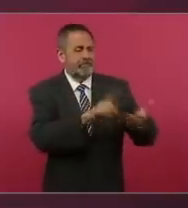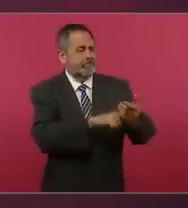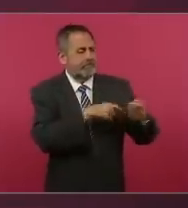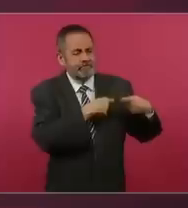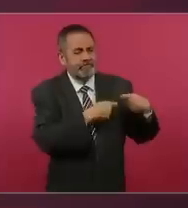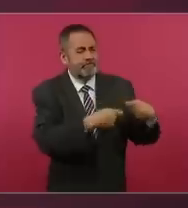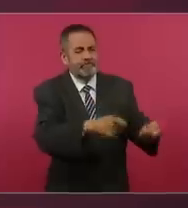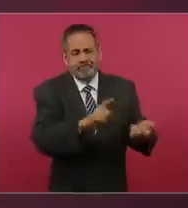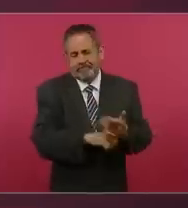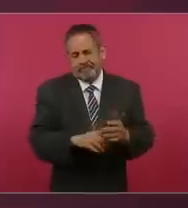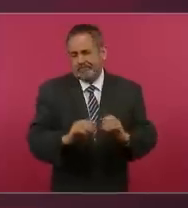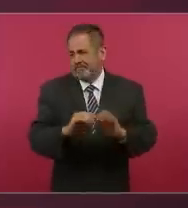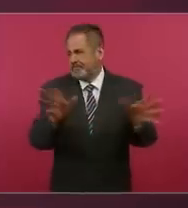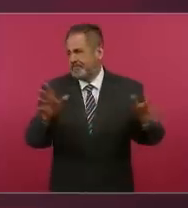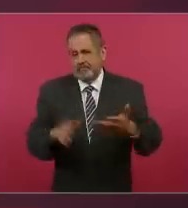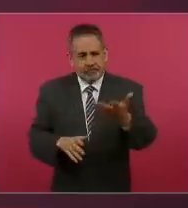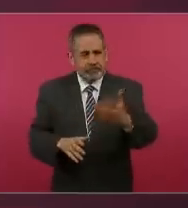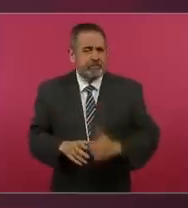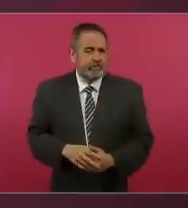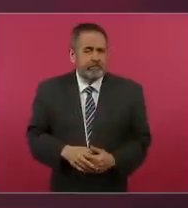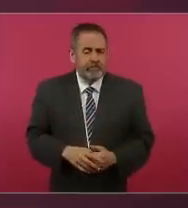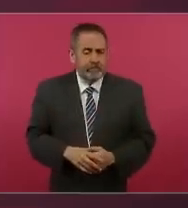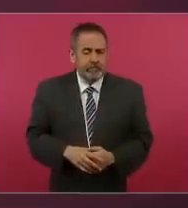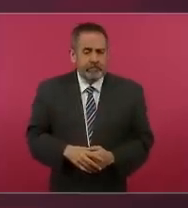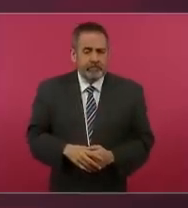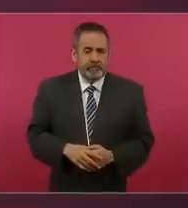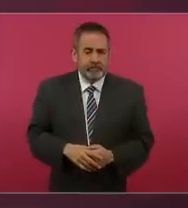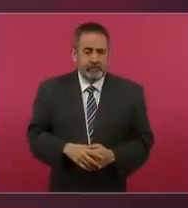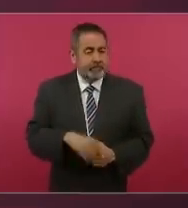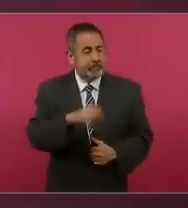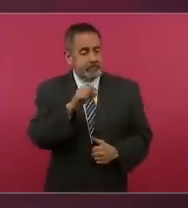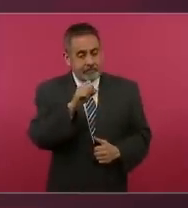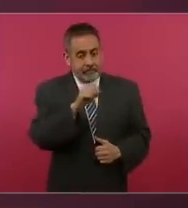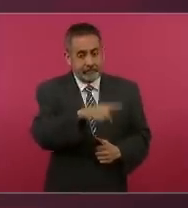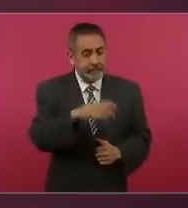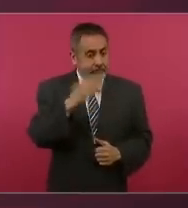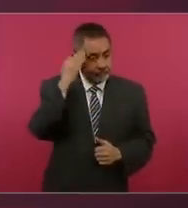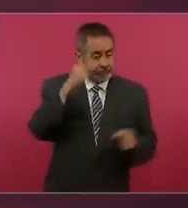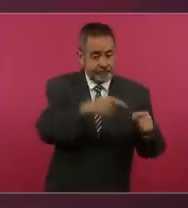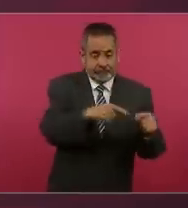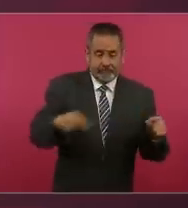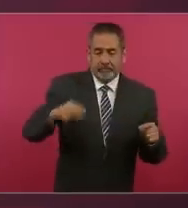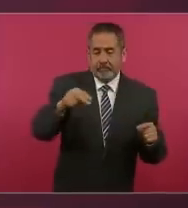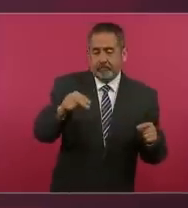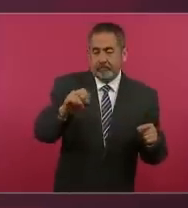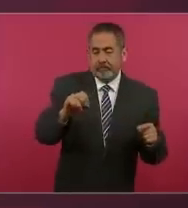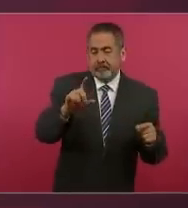baste de decir de que es en el periodo neoliberal